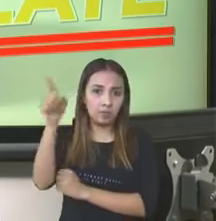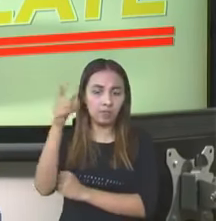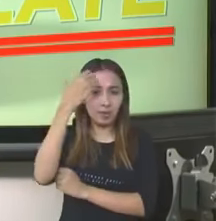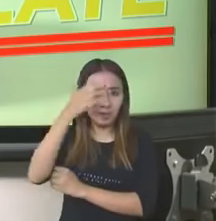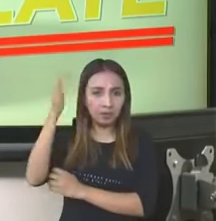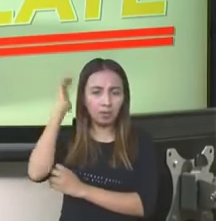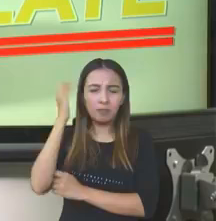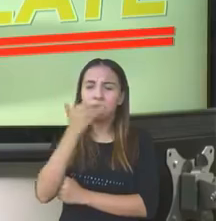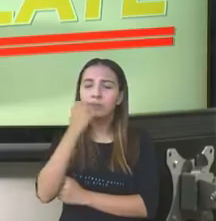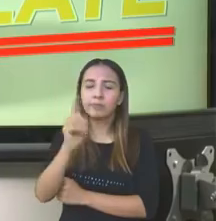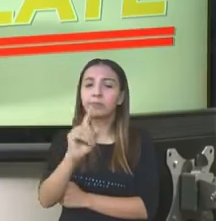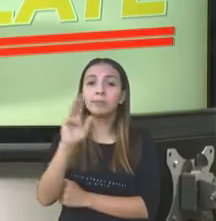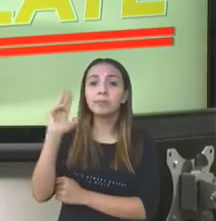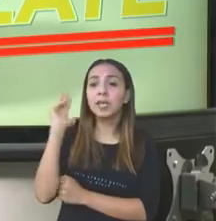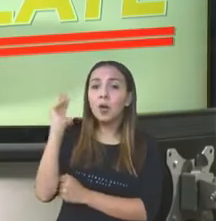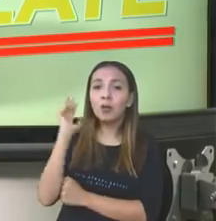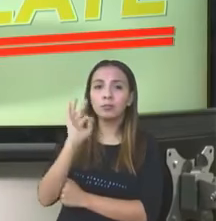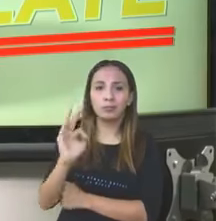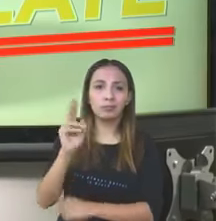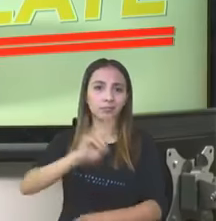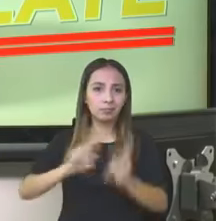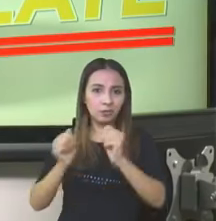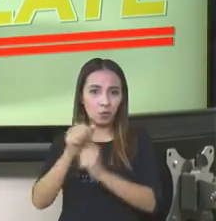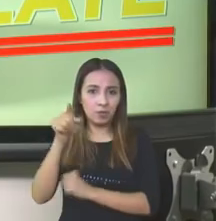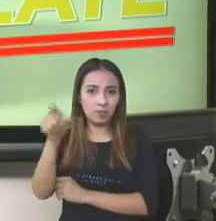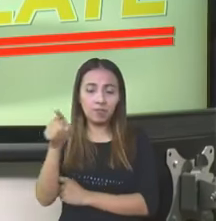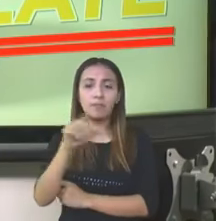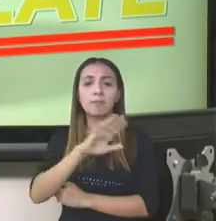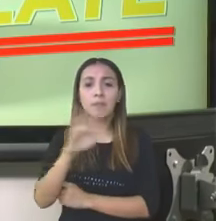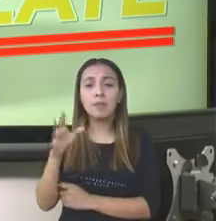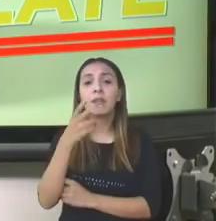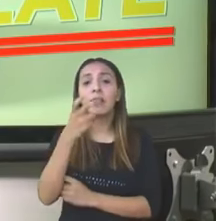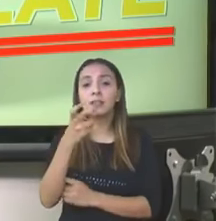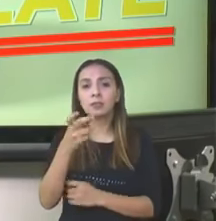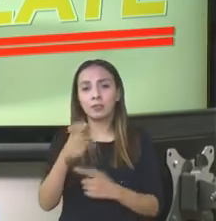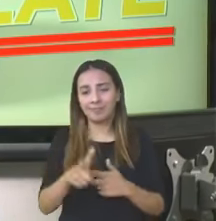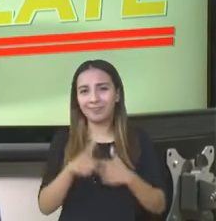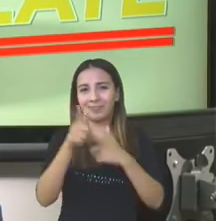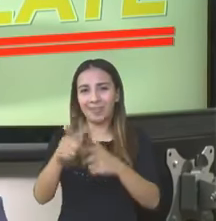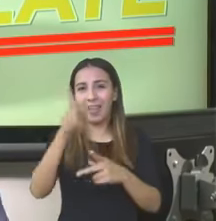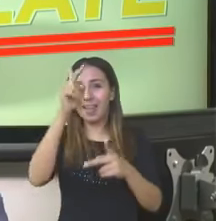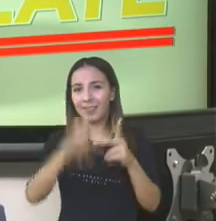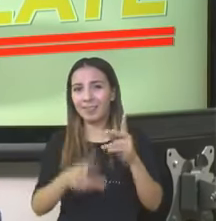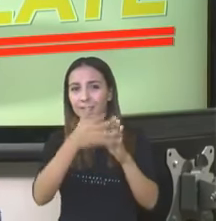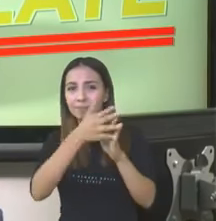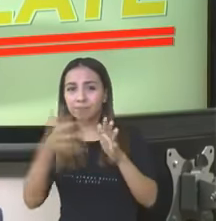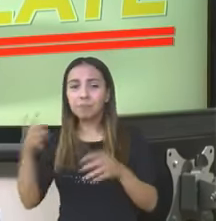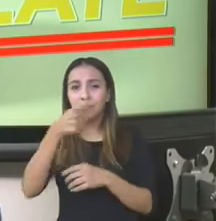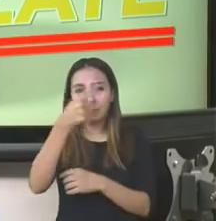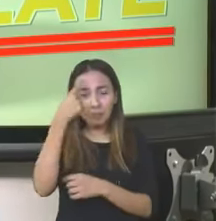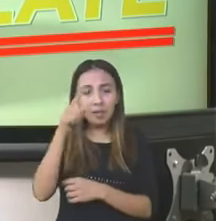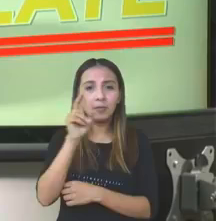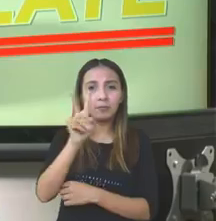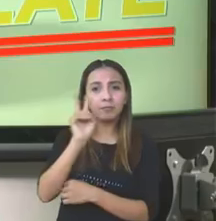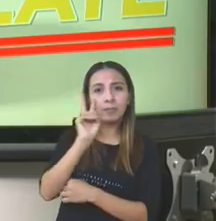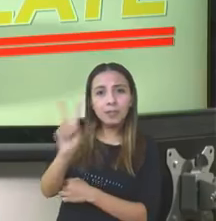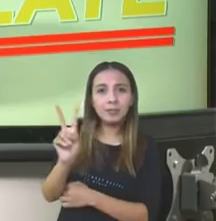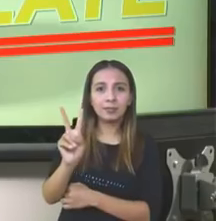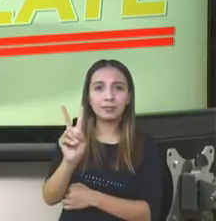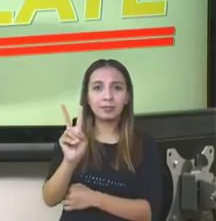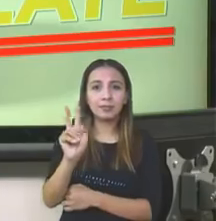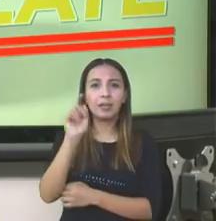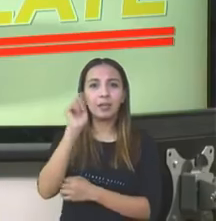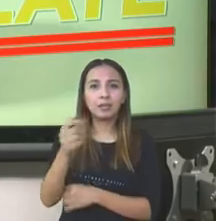el miércoles hablaron con él, pero aquí la continuidad para que usted se tome una idea muy clara de